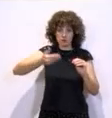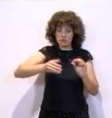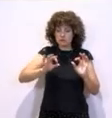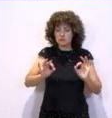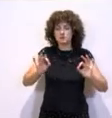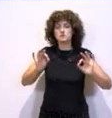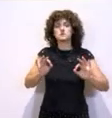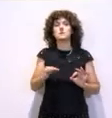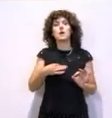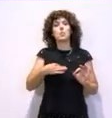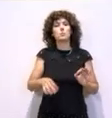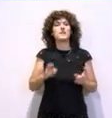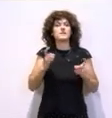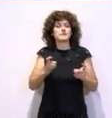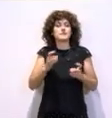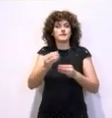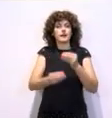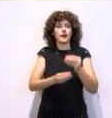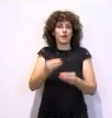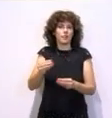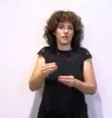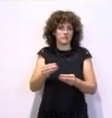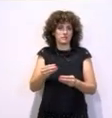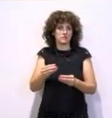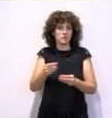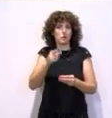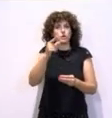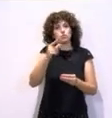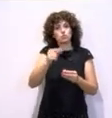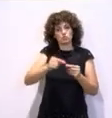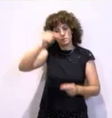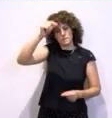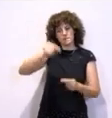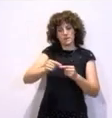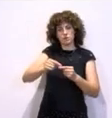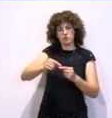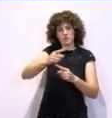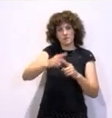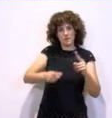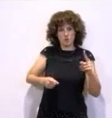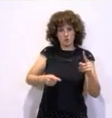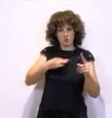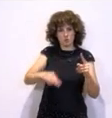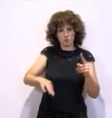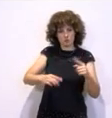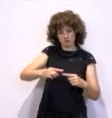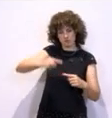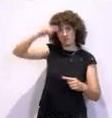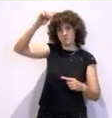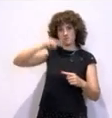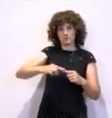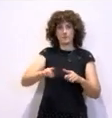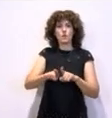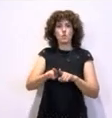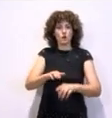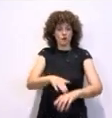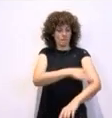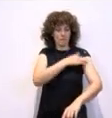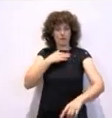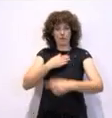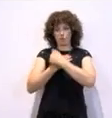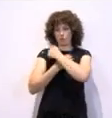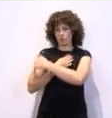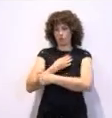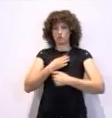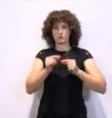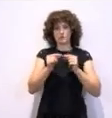Decía, puedes intentar hacer lo que abarque tu 1,5 metros, es decir, lo que abarque la altura de tus brazos, los brazos de una persona, los